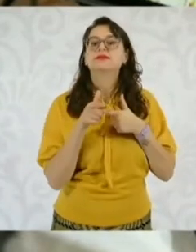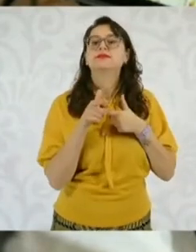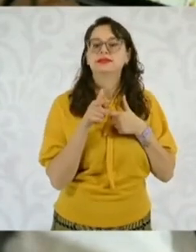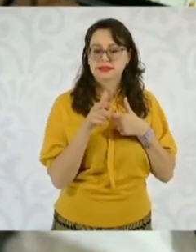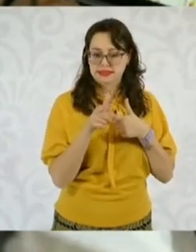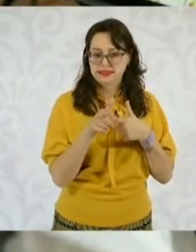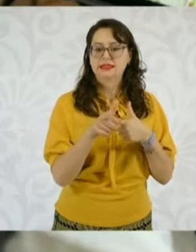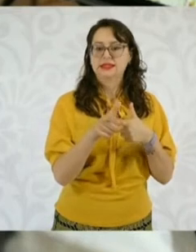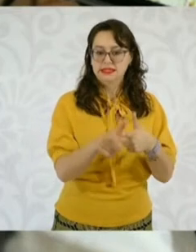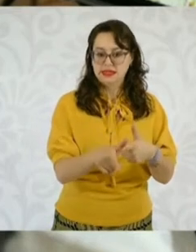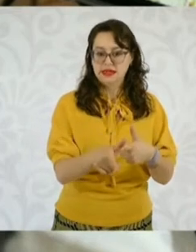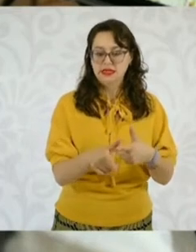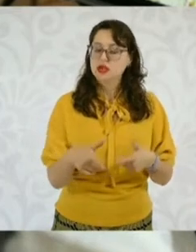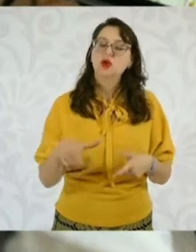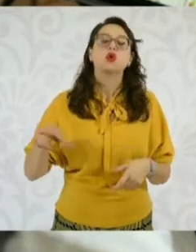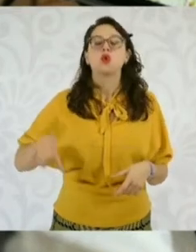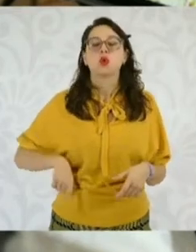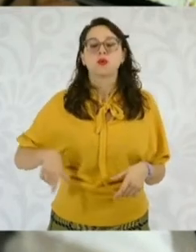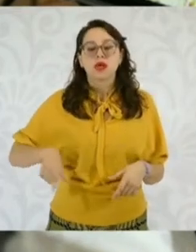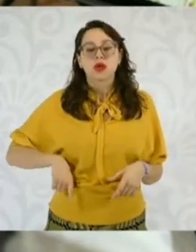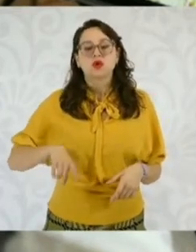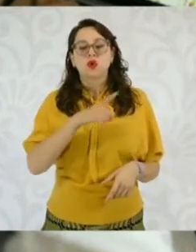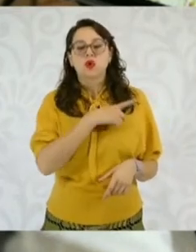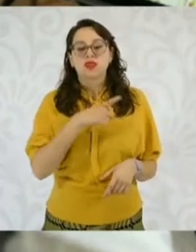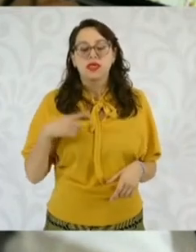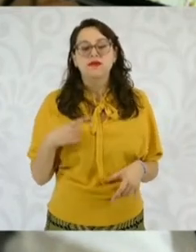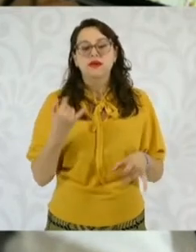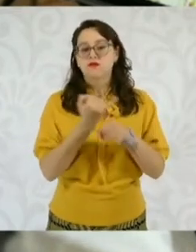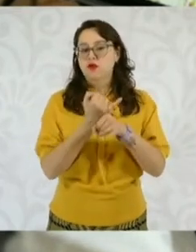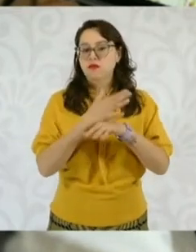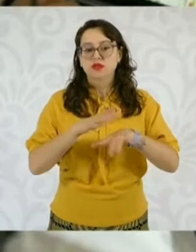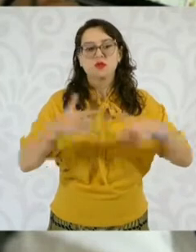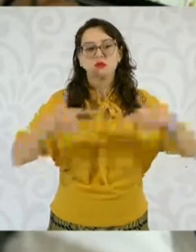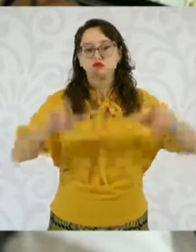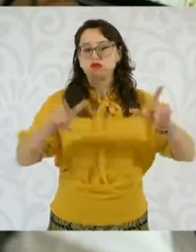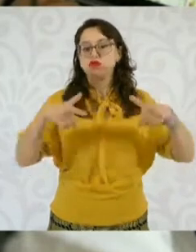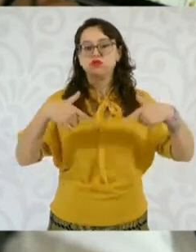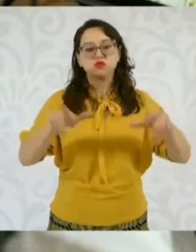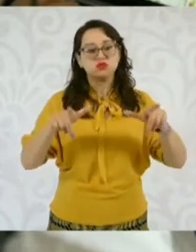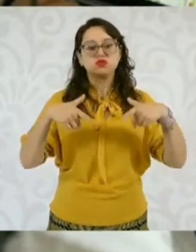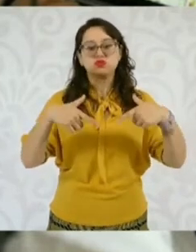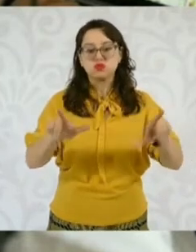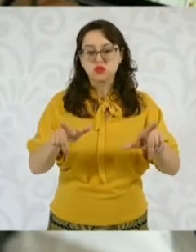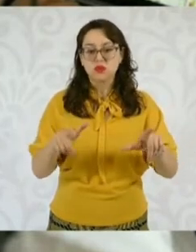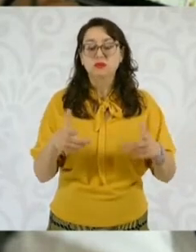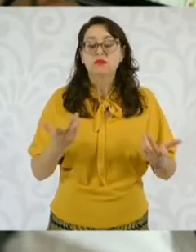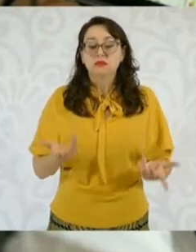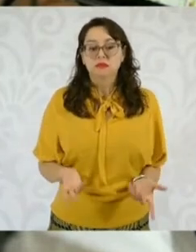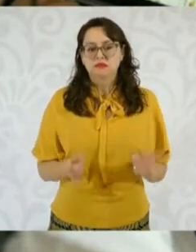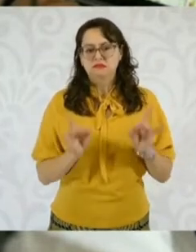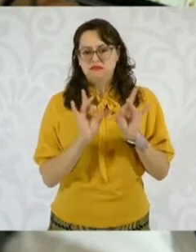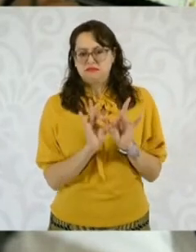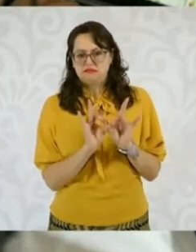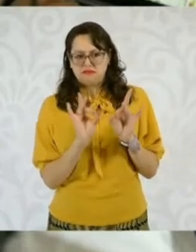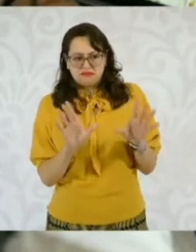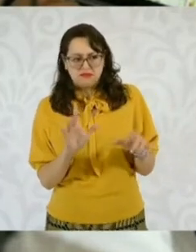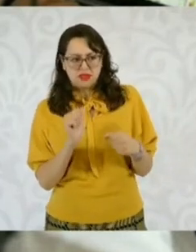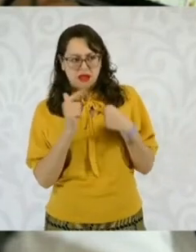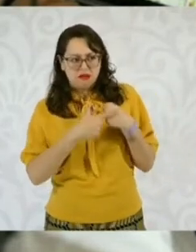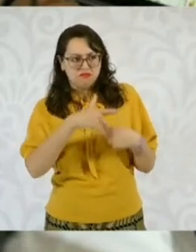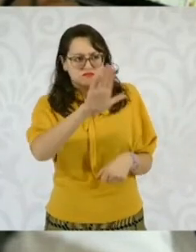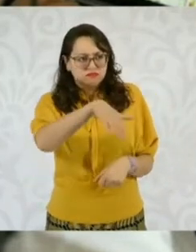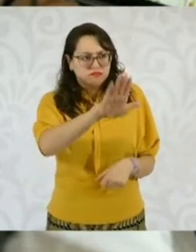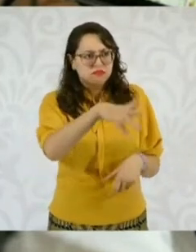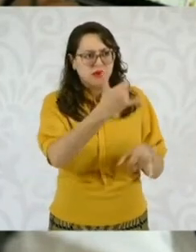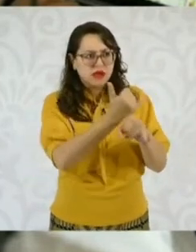publicación obligada de información, que esa también se mantiene, y los medios de defensa en caso de que la información